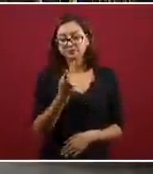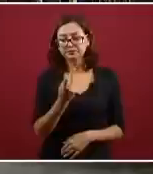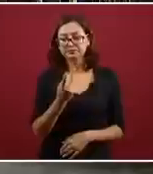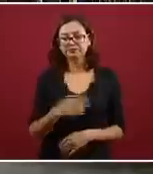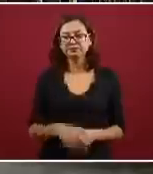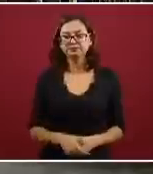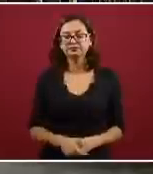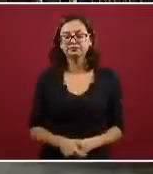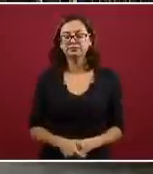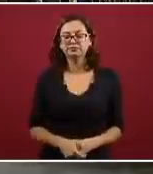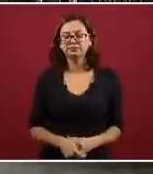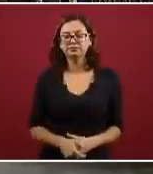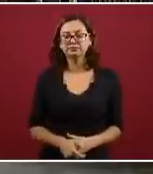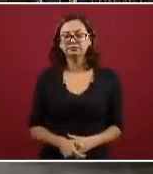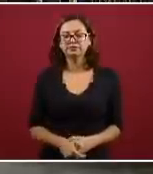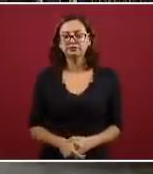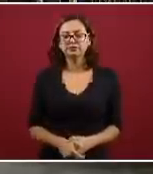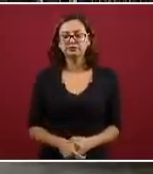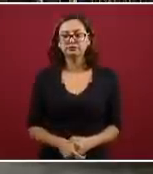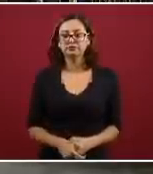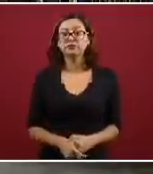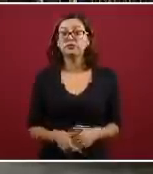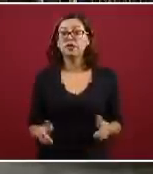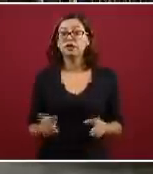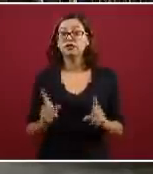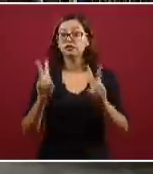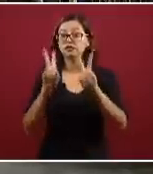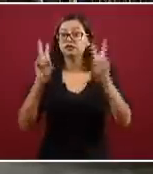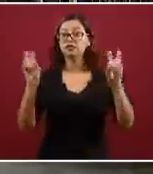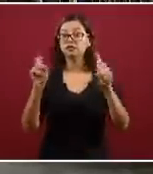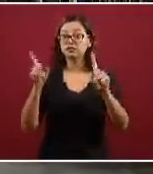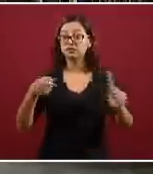una pregunta. Nada más en esto, sí, para que